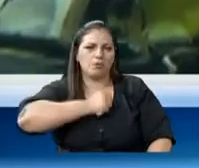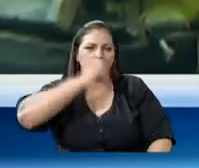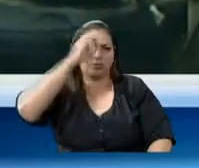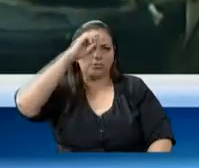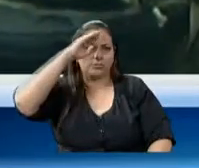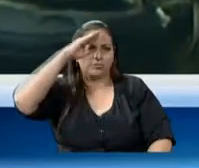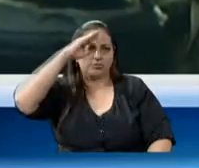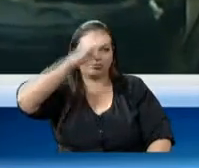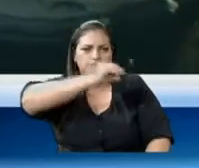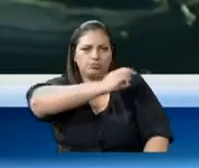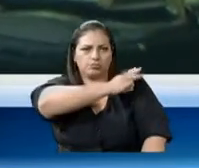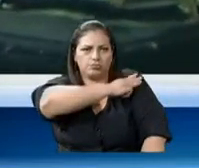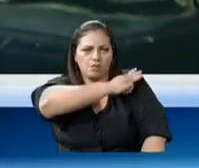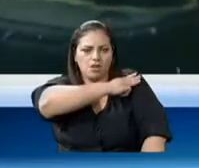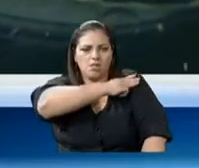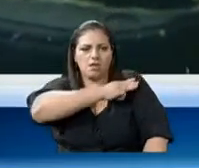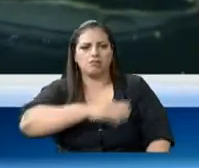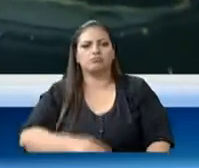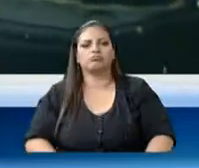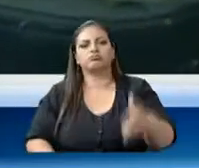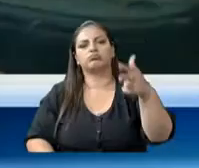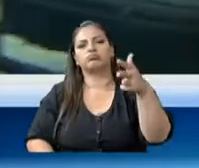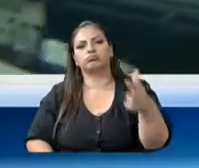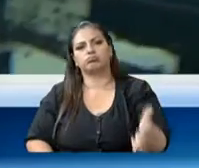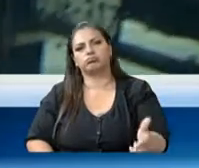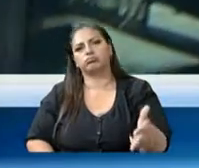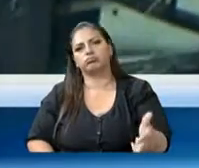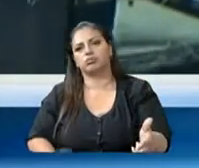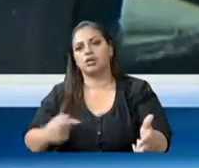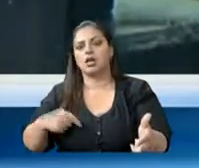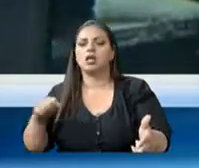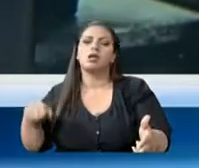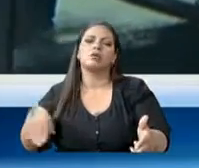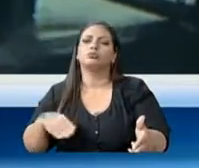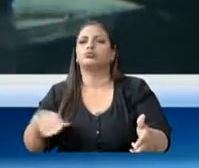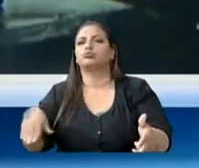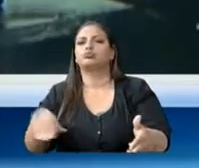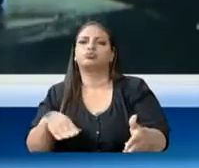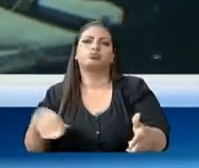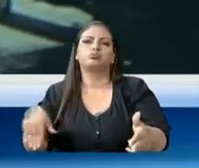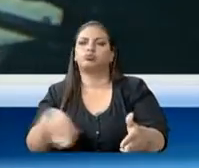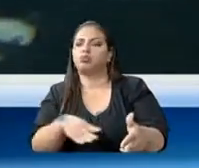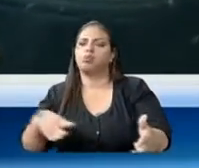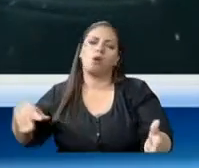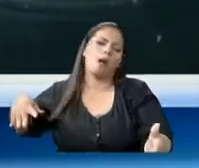Y queda como consecuencia la pérdida de la vida del conductor.